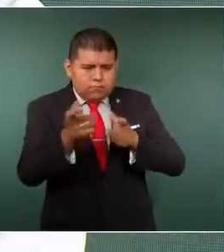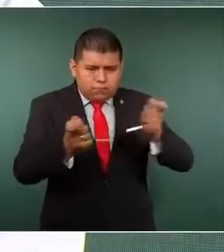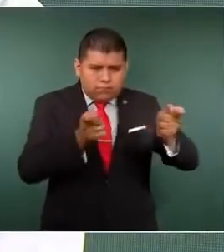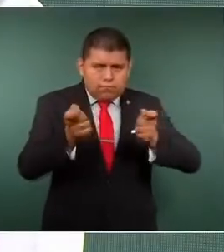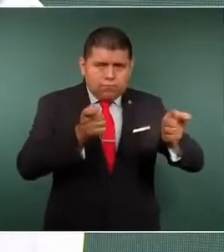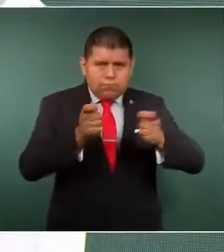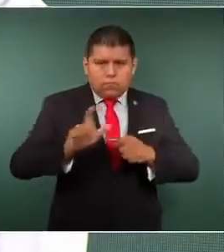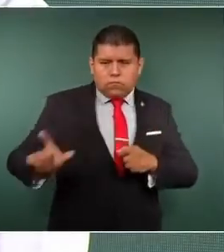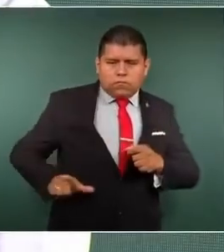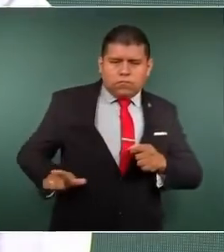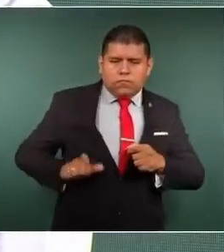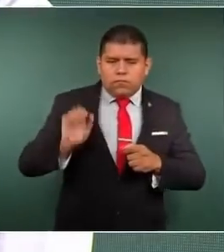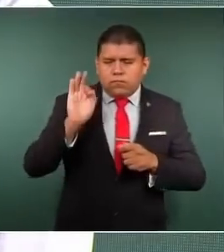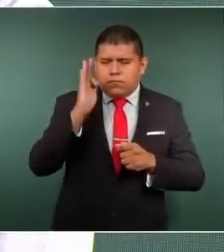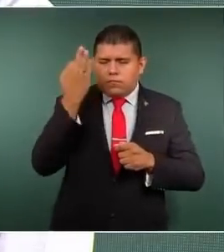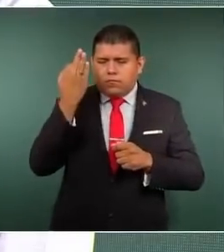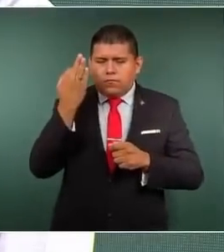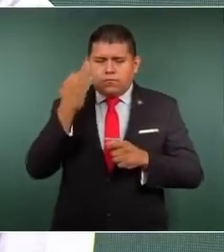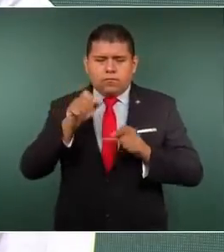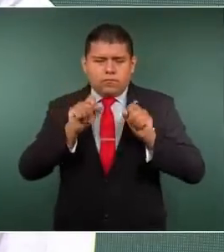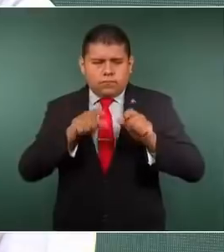del gobierno federal